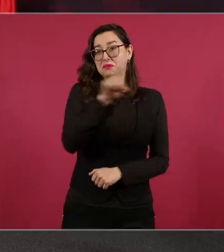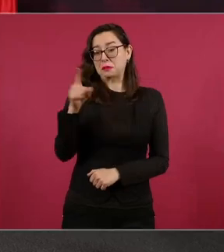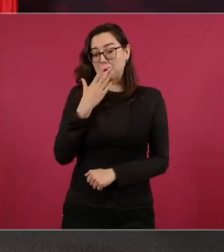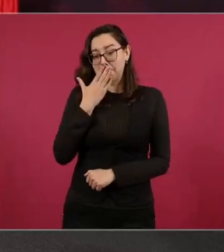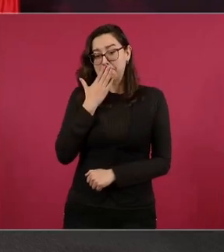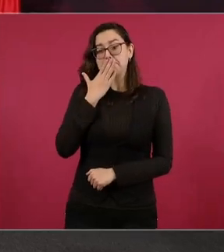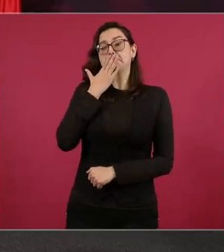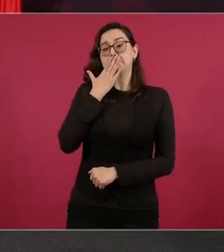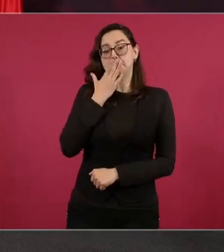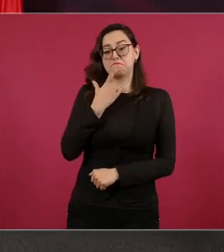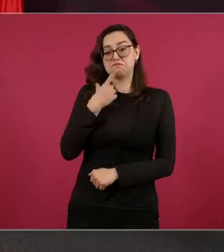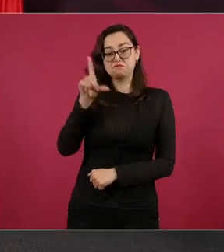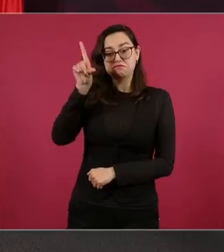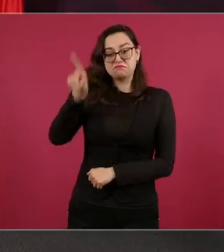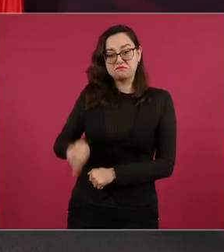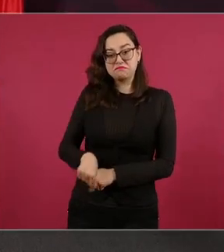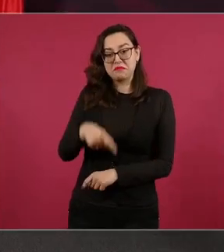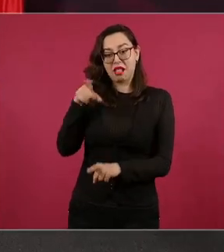ahora no